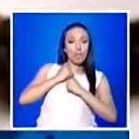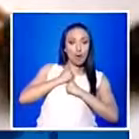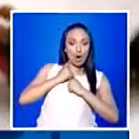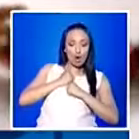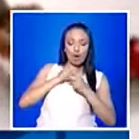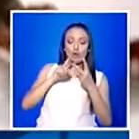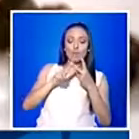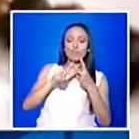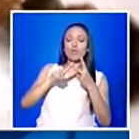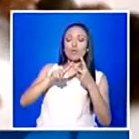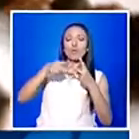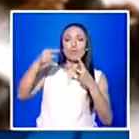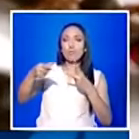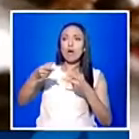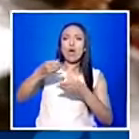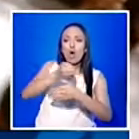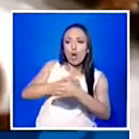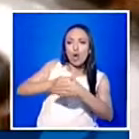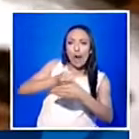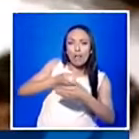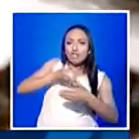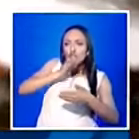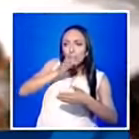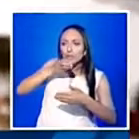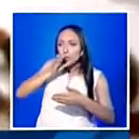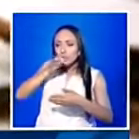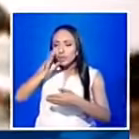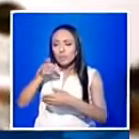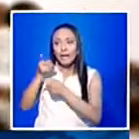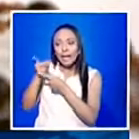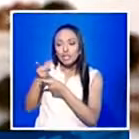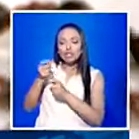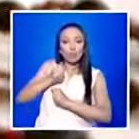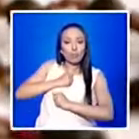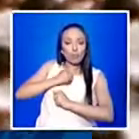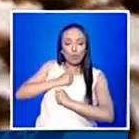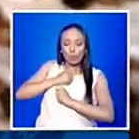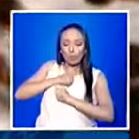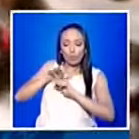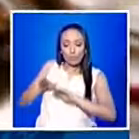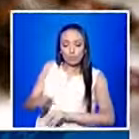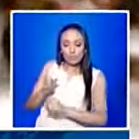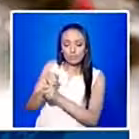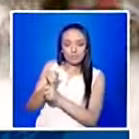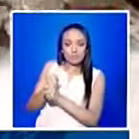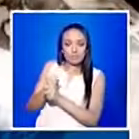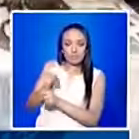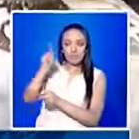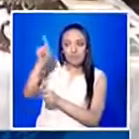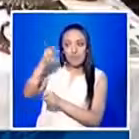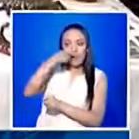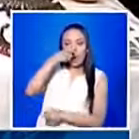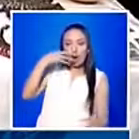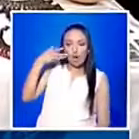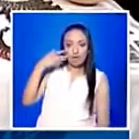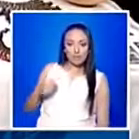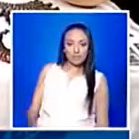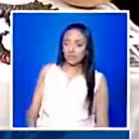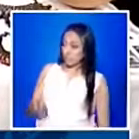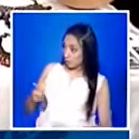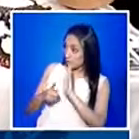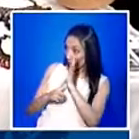la changuina, la shiker, todo elaborado a base de semillas. Todos estos productos los vamos a encontrar en la